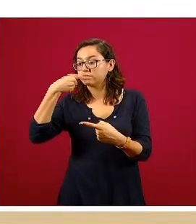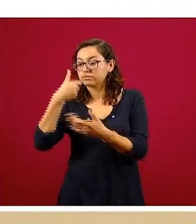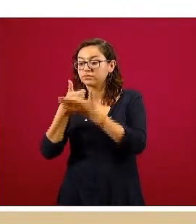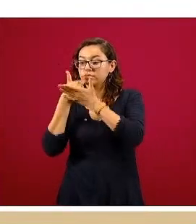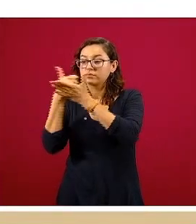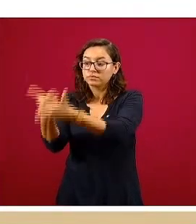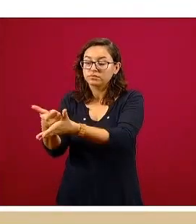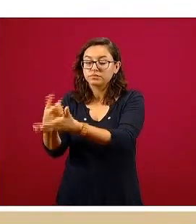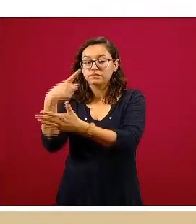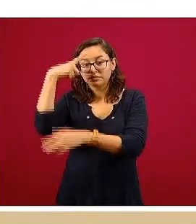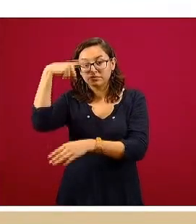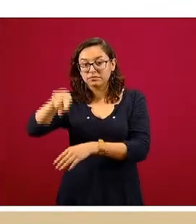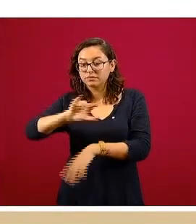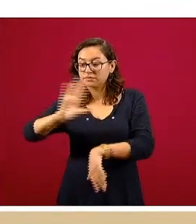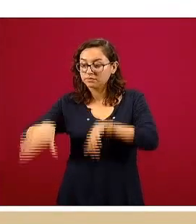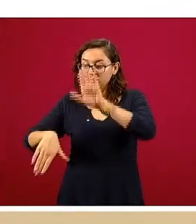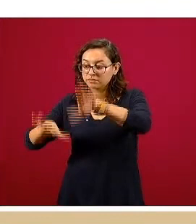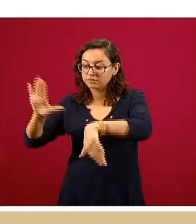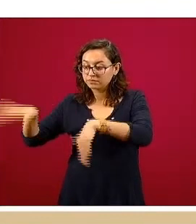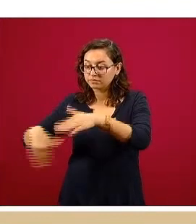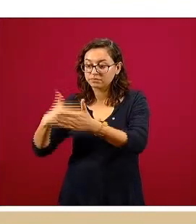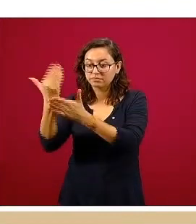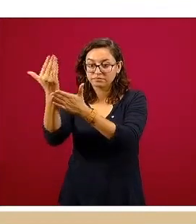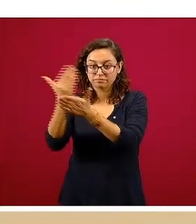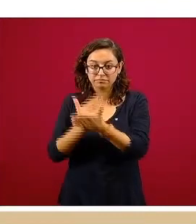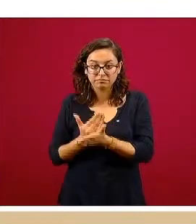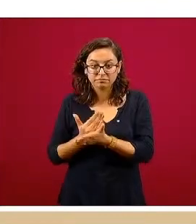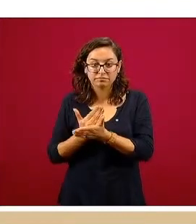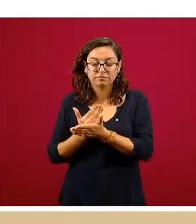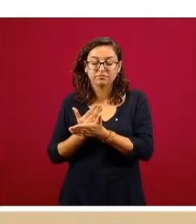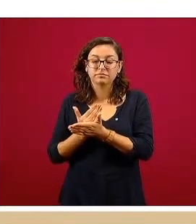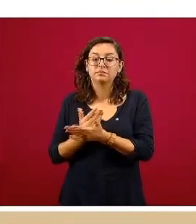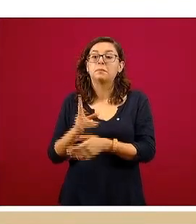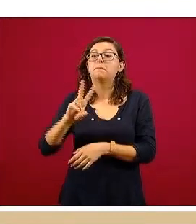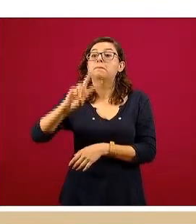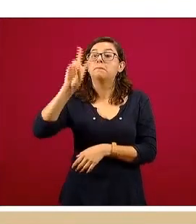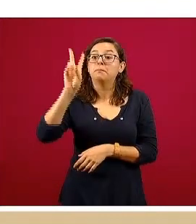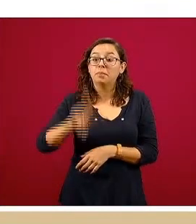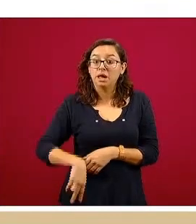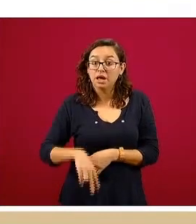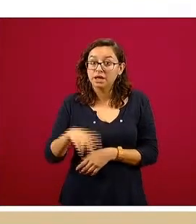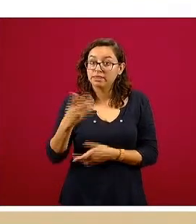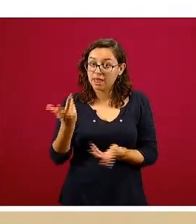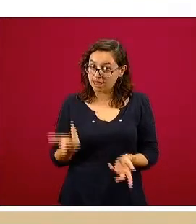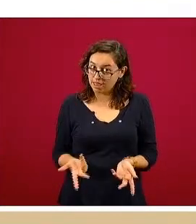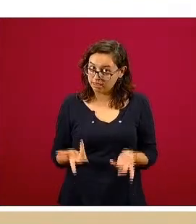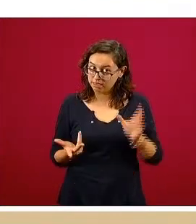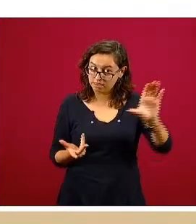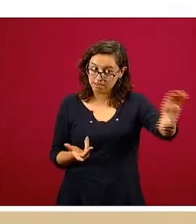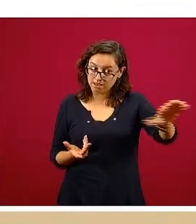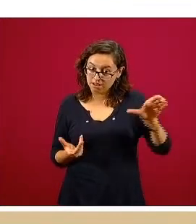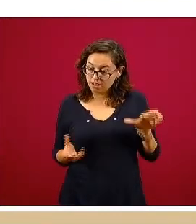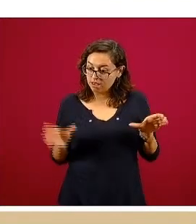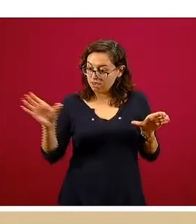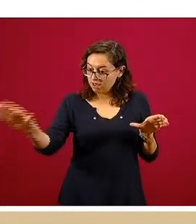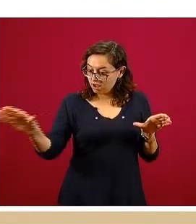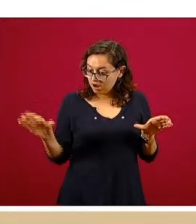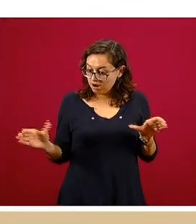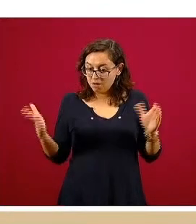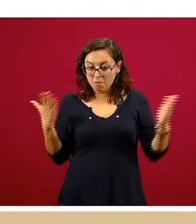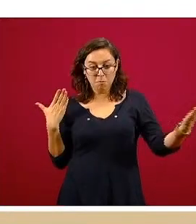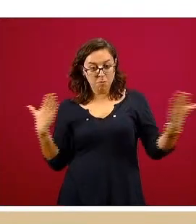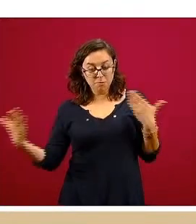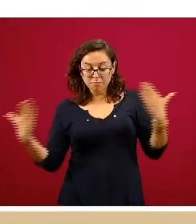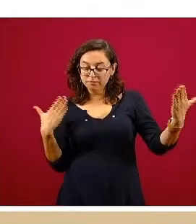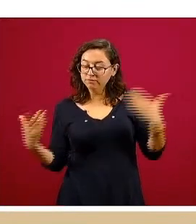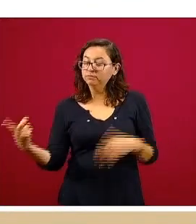con COVID-19, demostrado por medio de un ensayo clínico de asignación